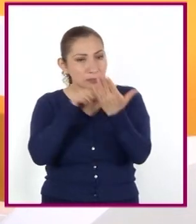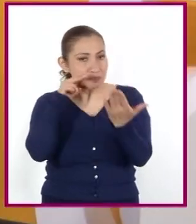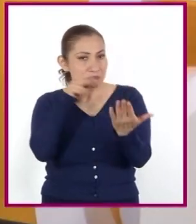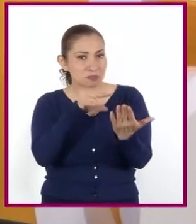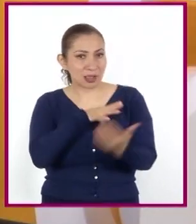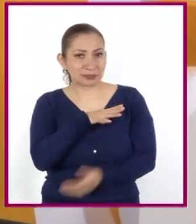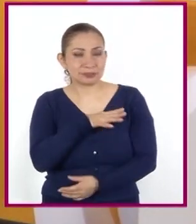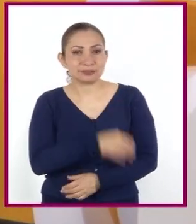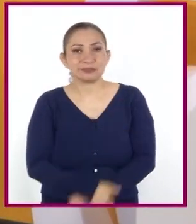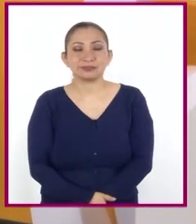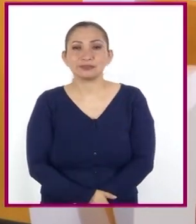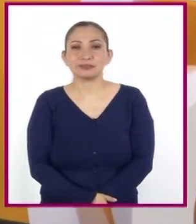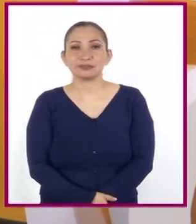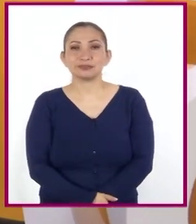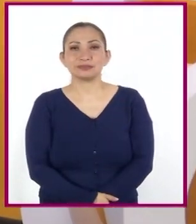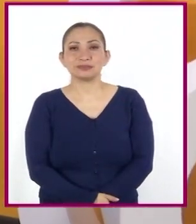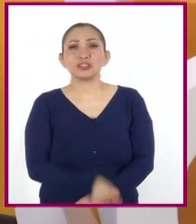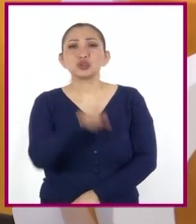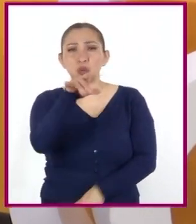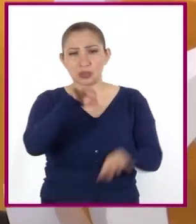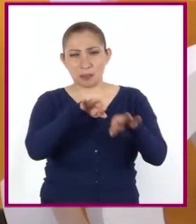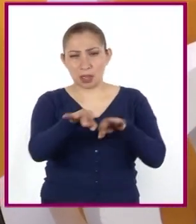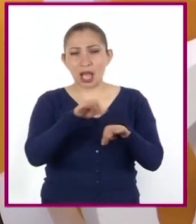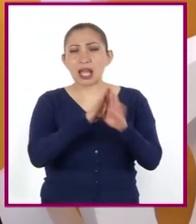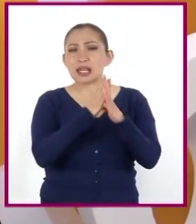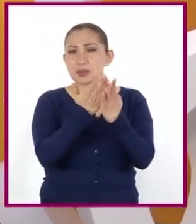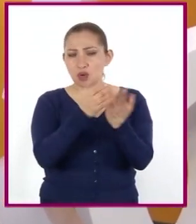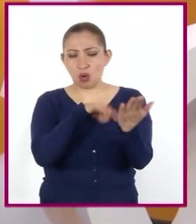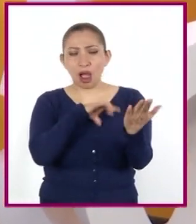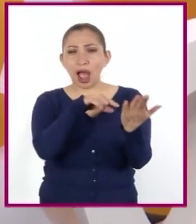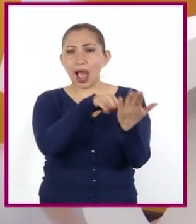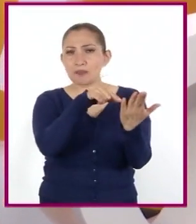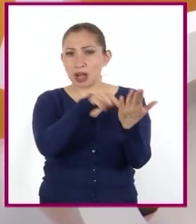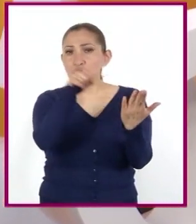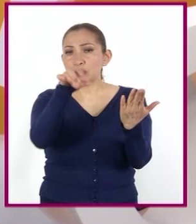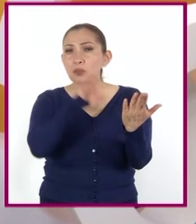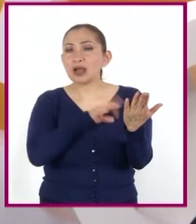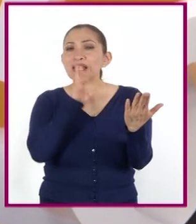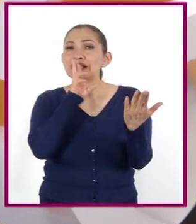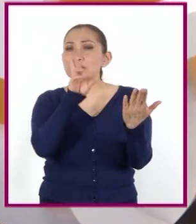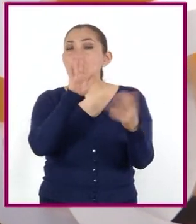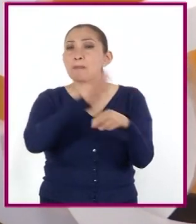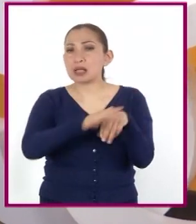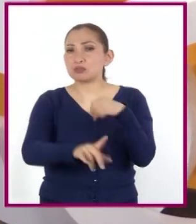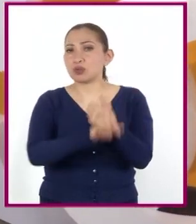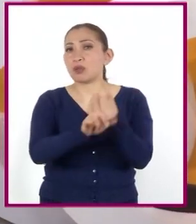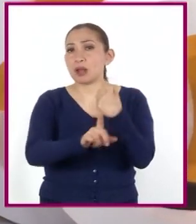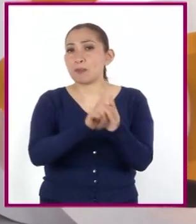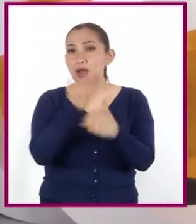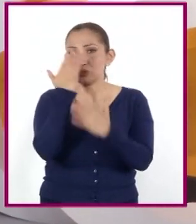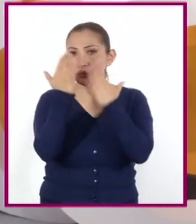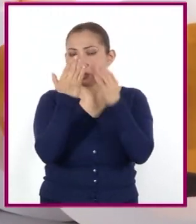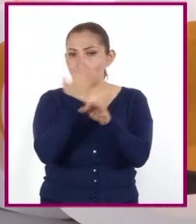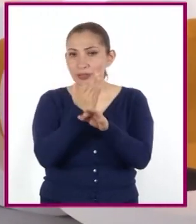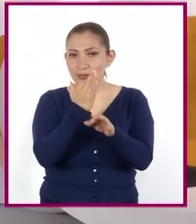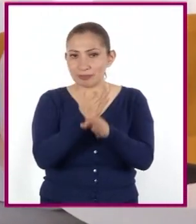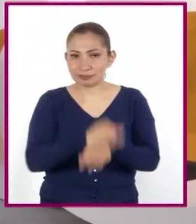presentar. Trabajen este tema en su libro de texto para que puedan resolver más problemas sobre lo estudiado.